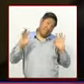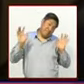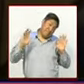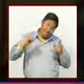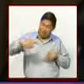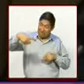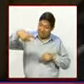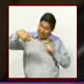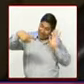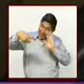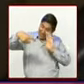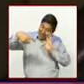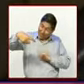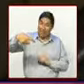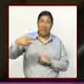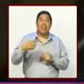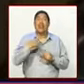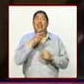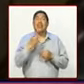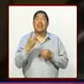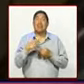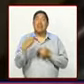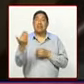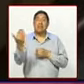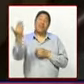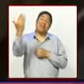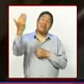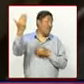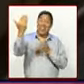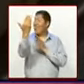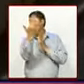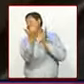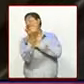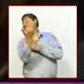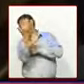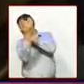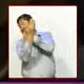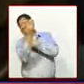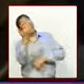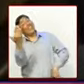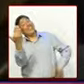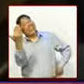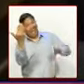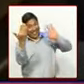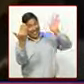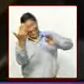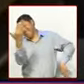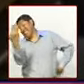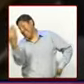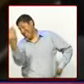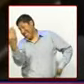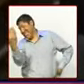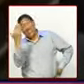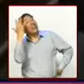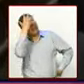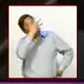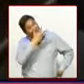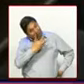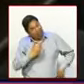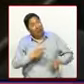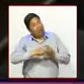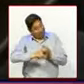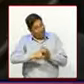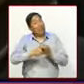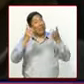¿Y por qué no hacer partícipe a quien está a tu lado? Miren cómo nos llevamos también. ¡Salude, salude! ¡Qué lindo que se tratan